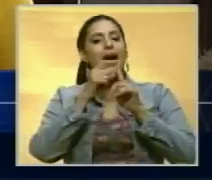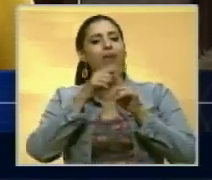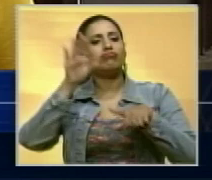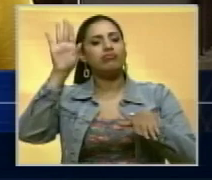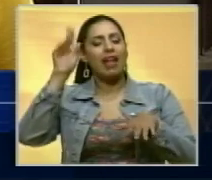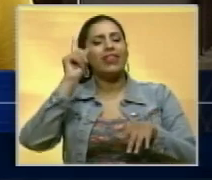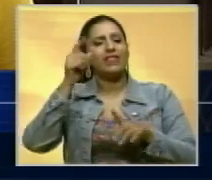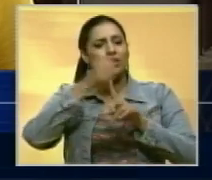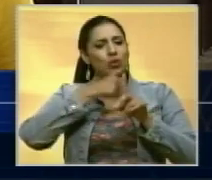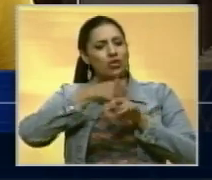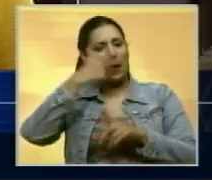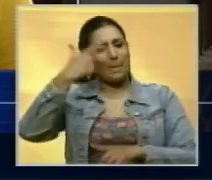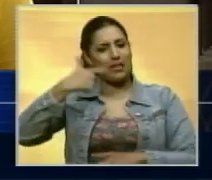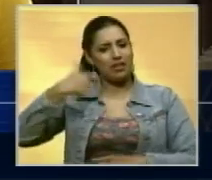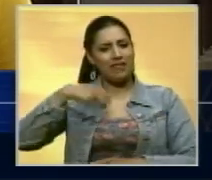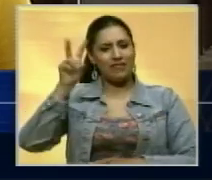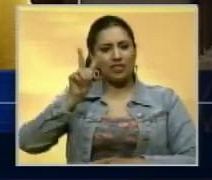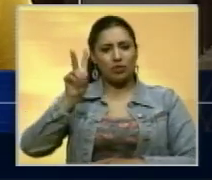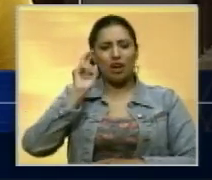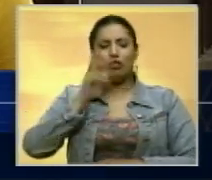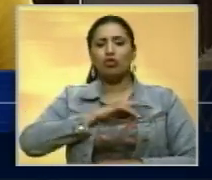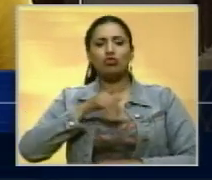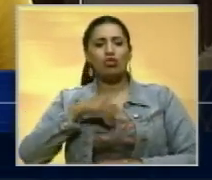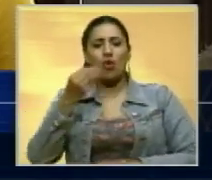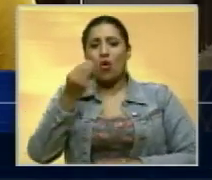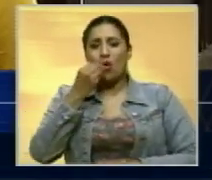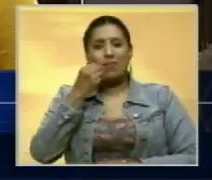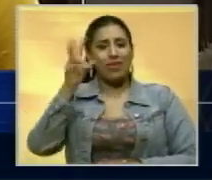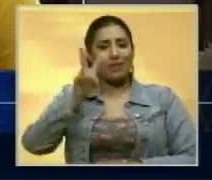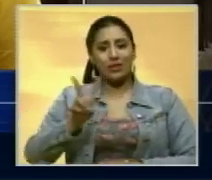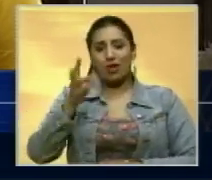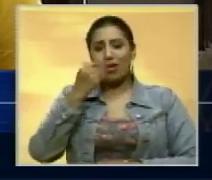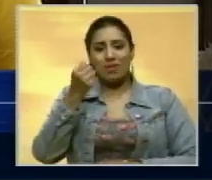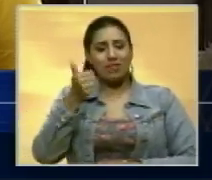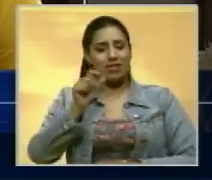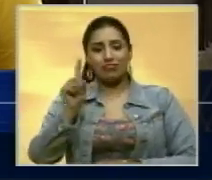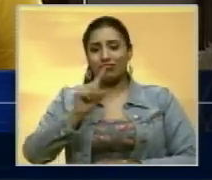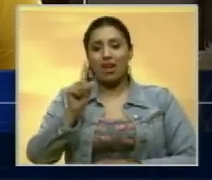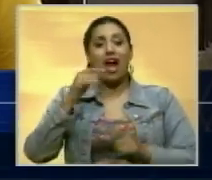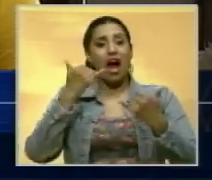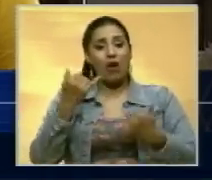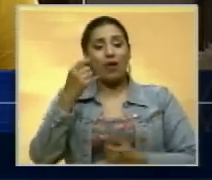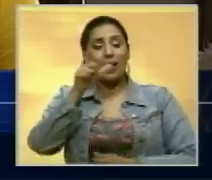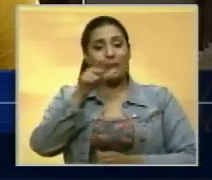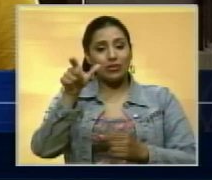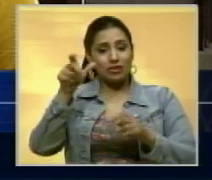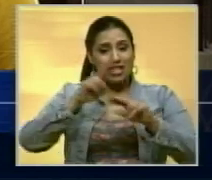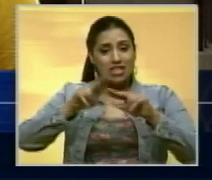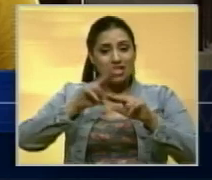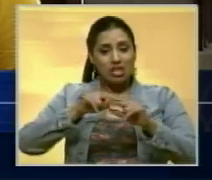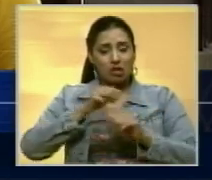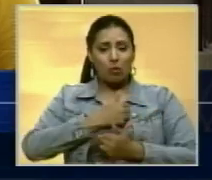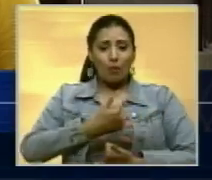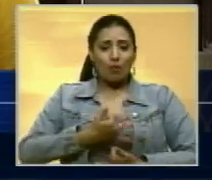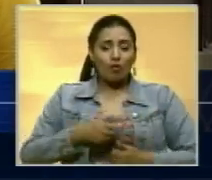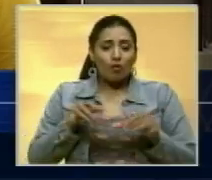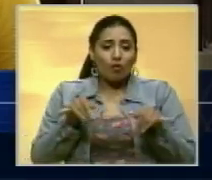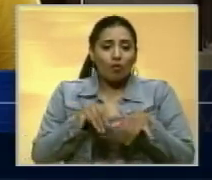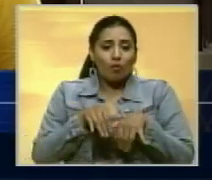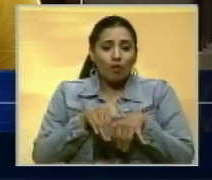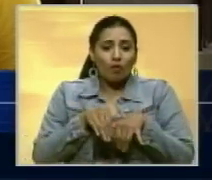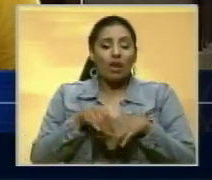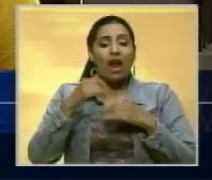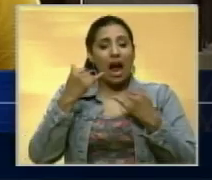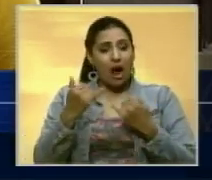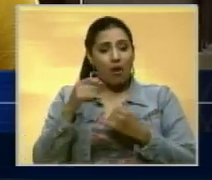insistido en que los venezolanos no se están alimentando bien, en que los niños están presentando desnutrición y han criticado que la misión